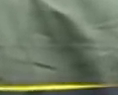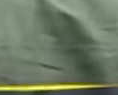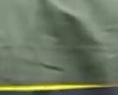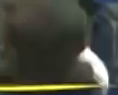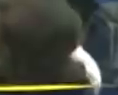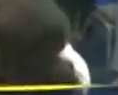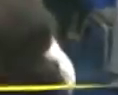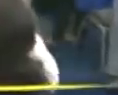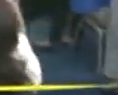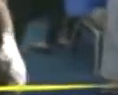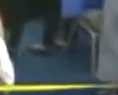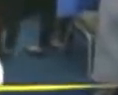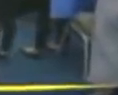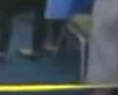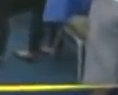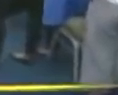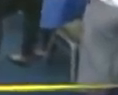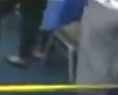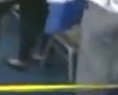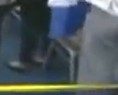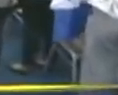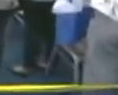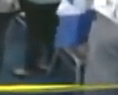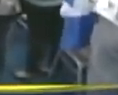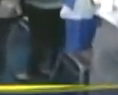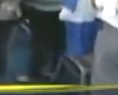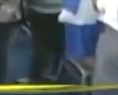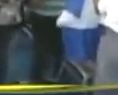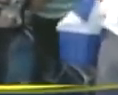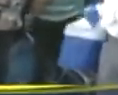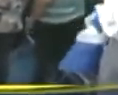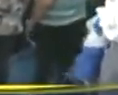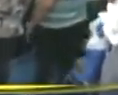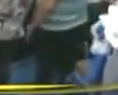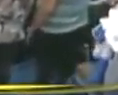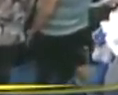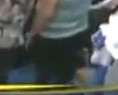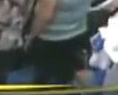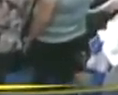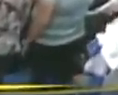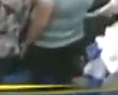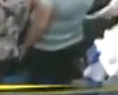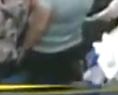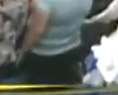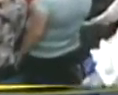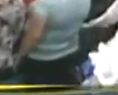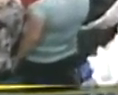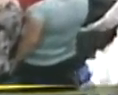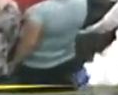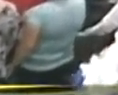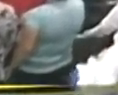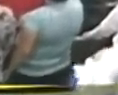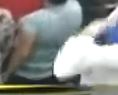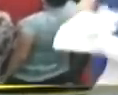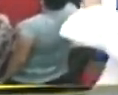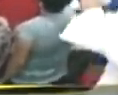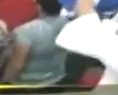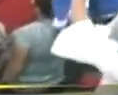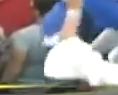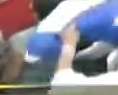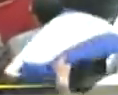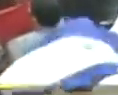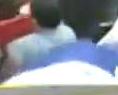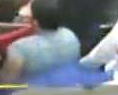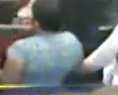además, está enmarcado en la resistencia, el renacimiento y el revolucionarlo todo. Las 3R.net,